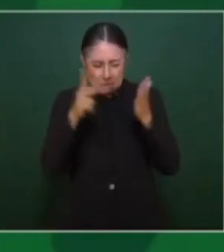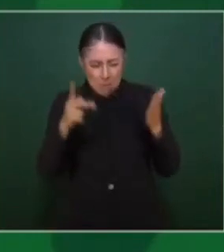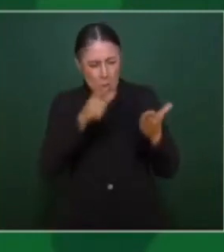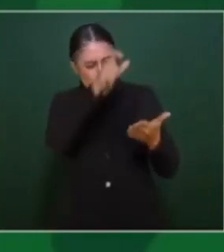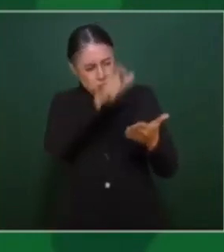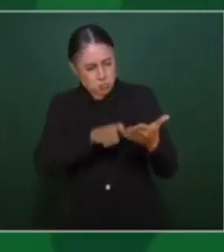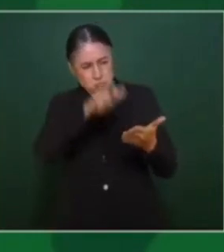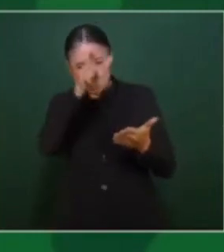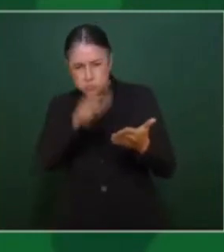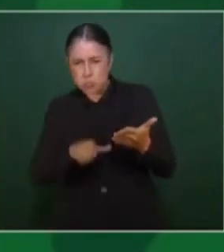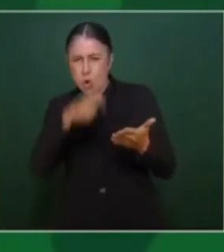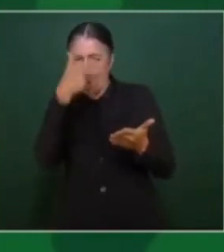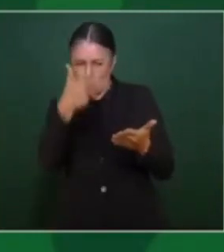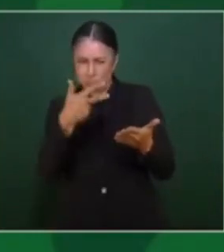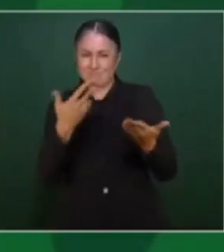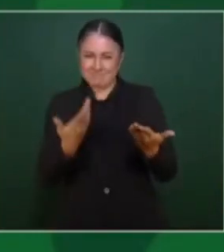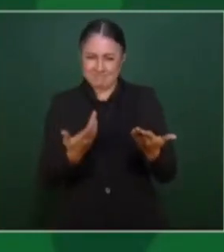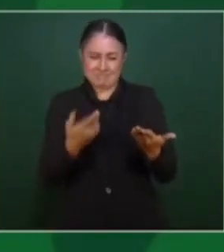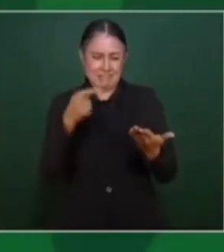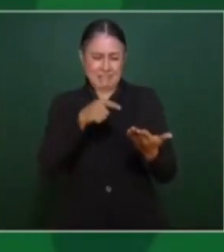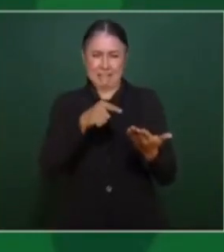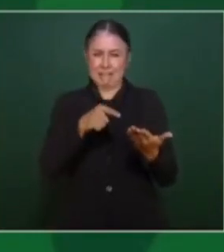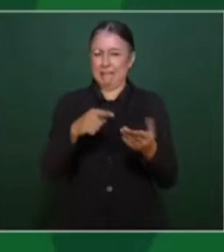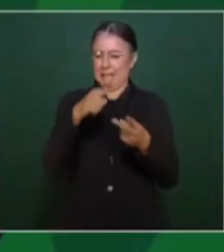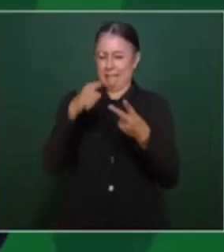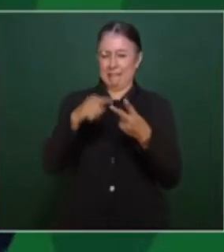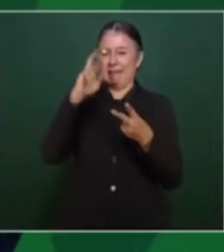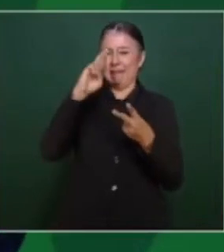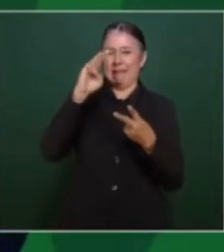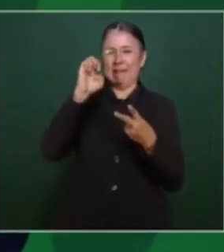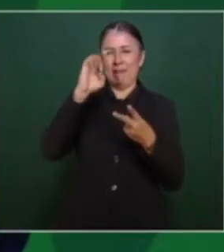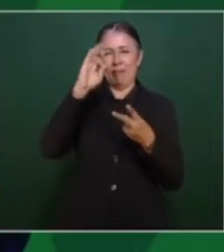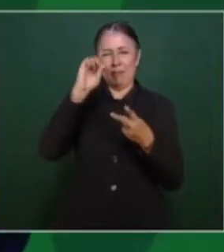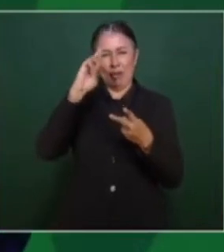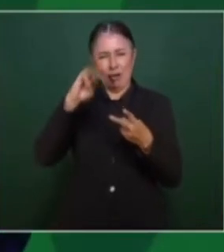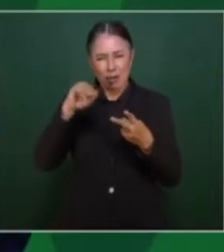del Universal, 8 columnas del Reforma para esto.